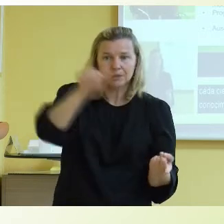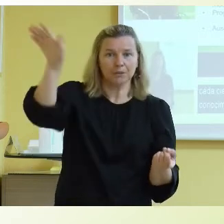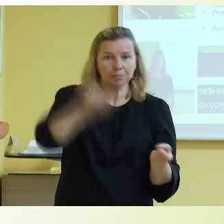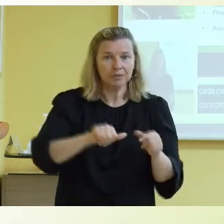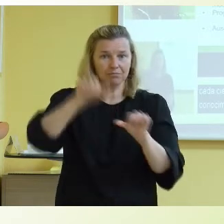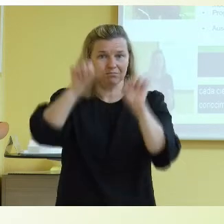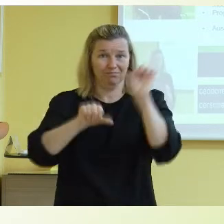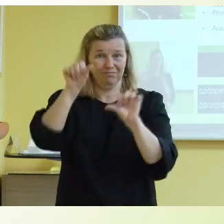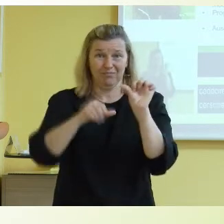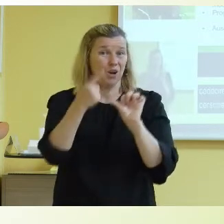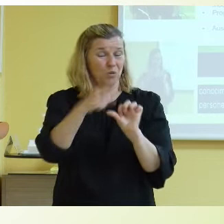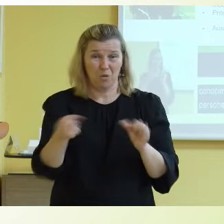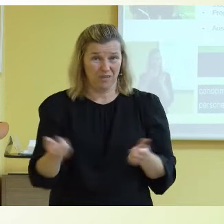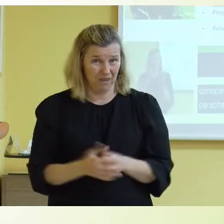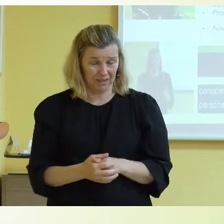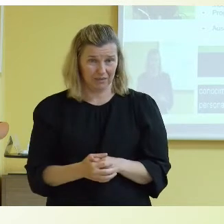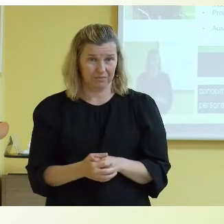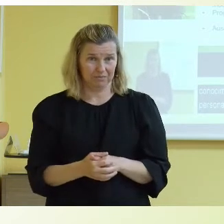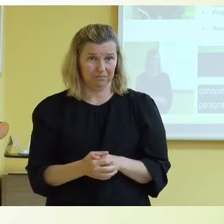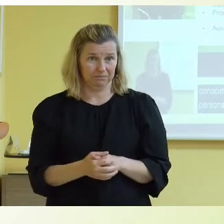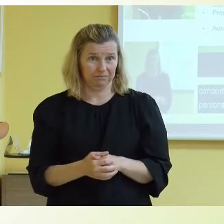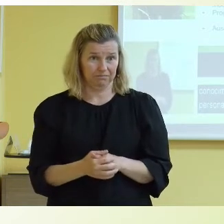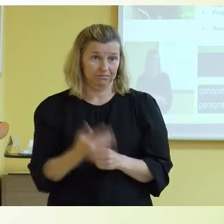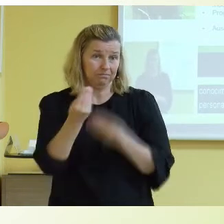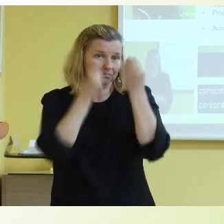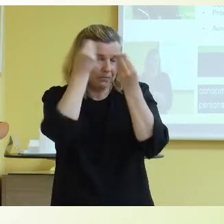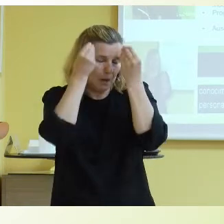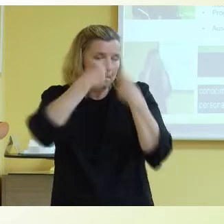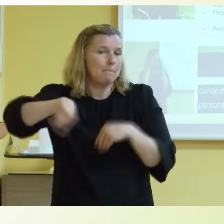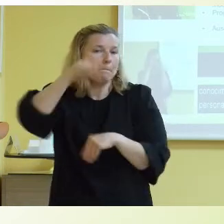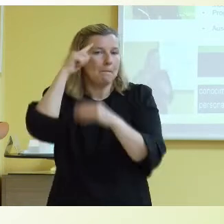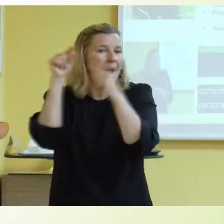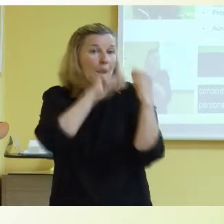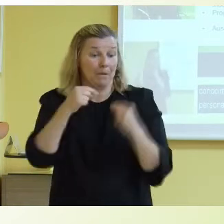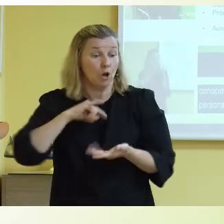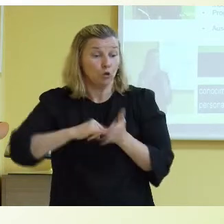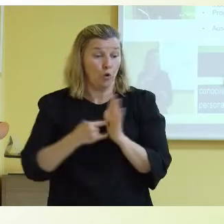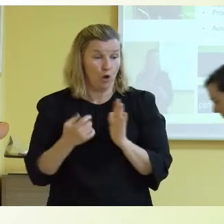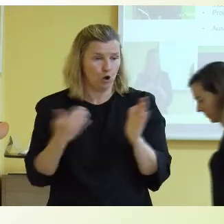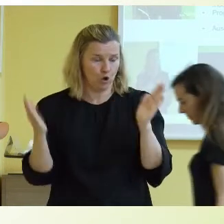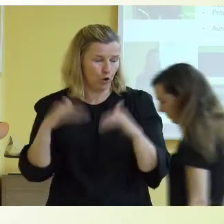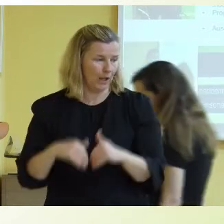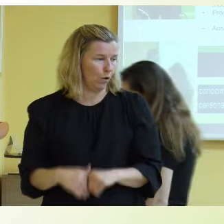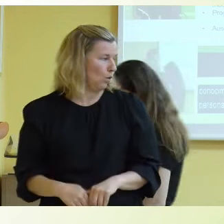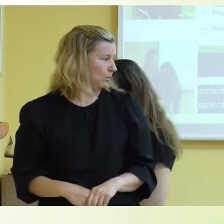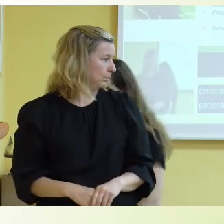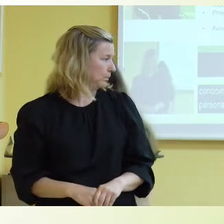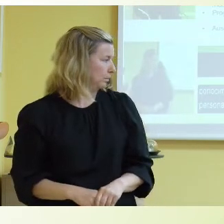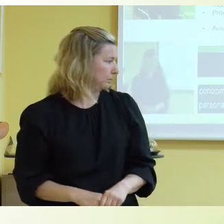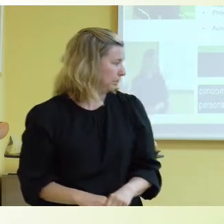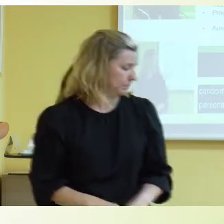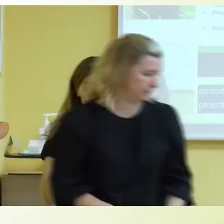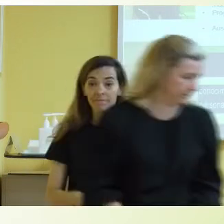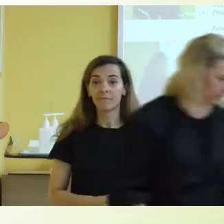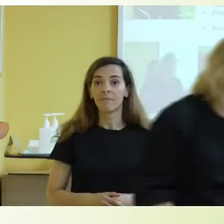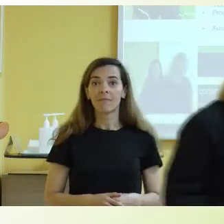serie de condiciones sociales? Bueno, algo a debatir, no digo que yo tenga la solución. El tema del pronóstico negativo es lo